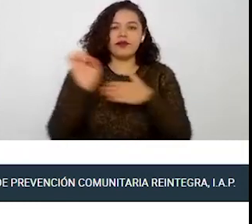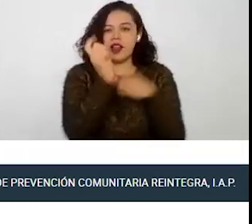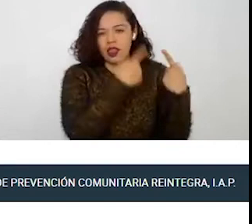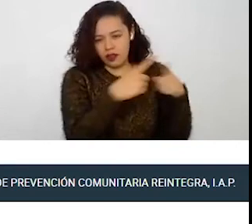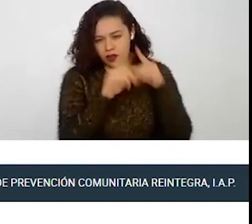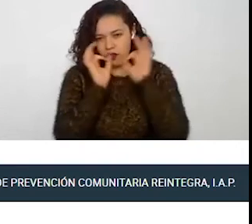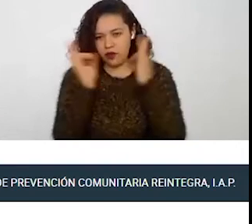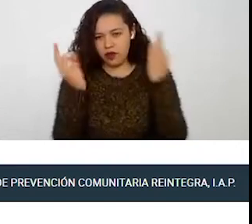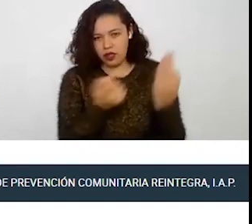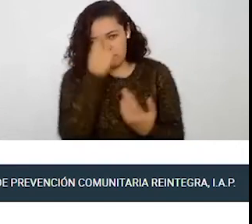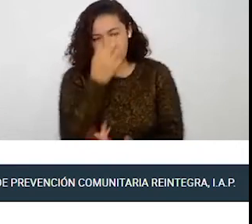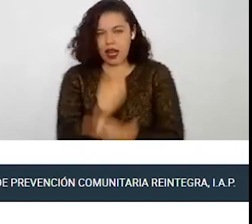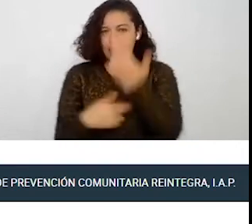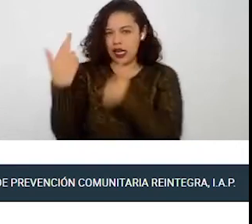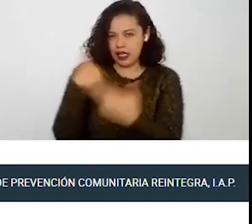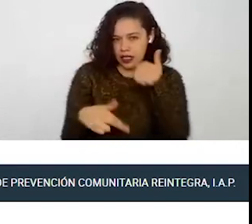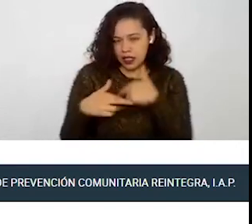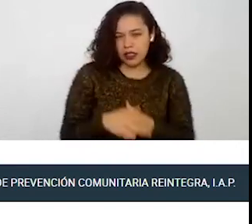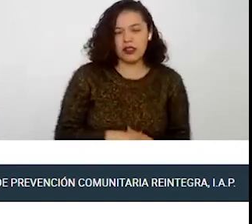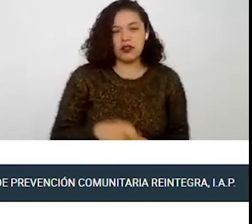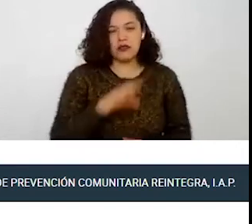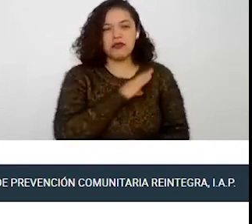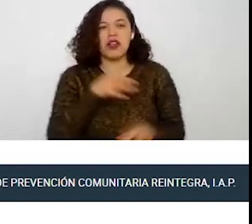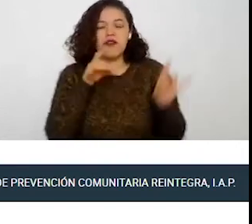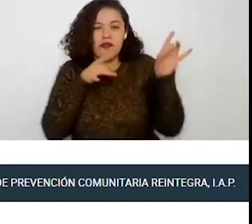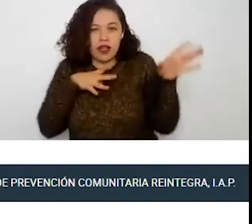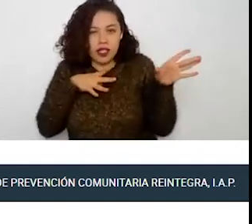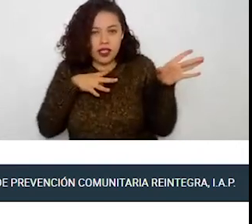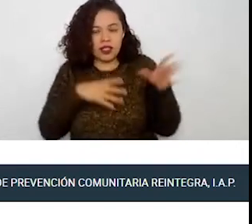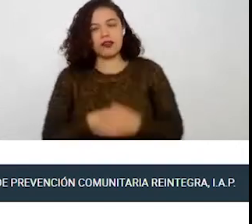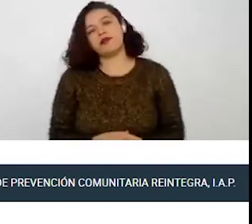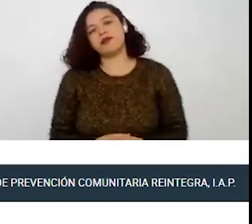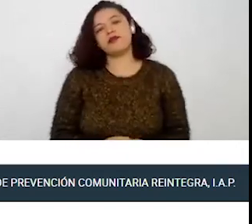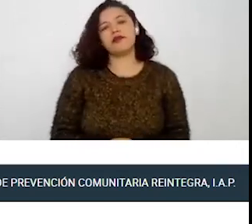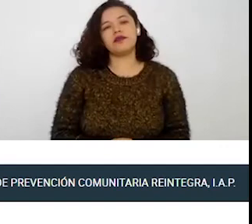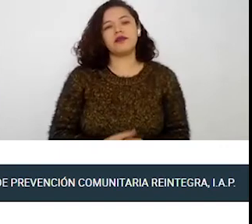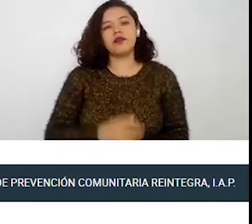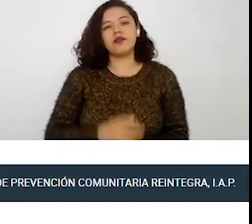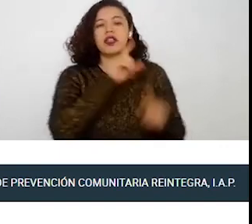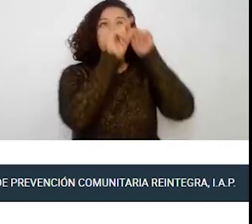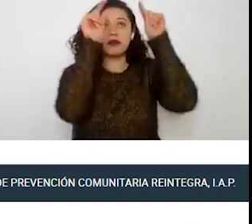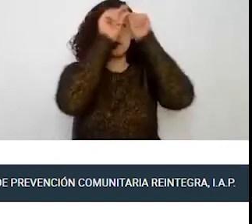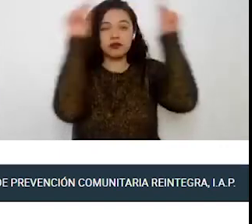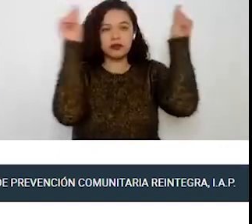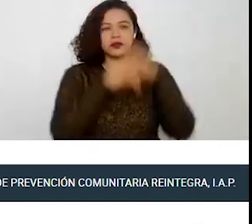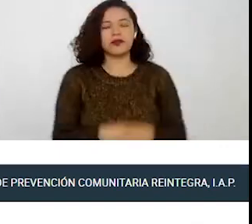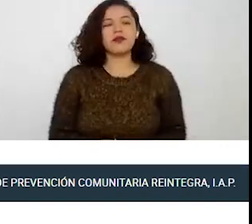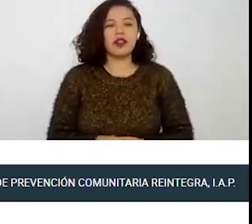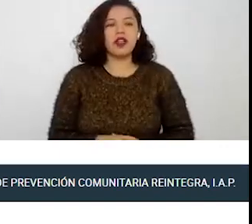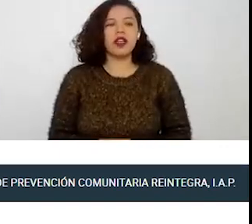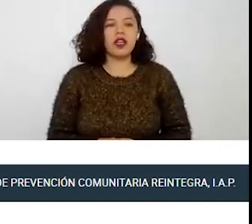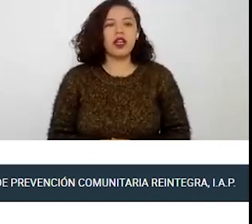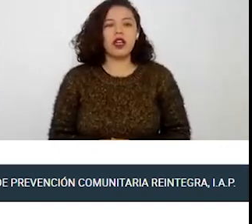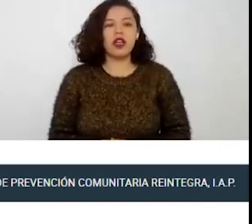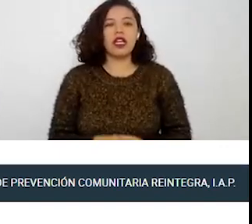hacerse para o sea de regresar la página puede ser por las flechitas en este caso puede ser en esta parte en la parte